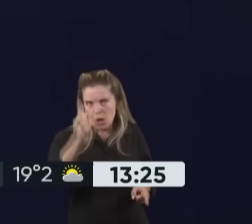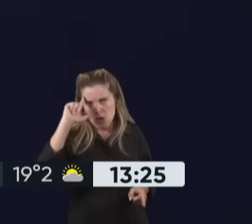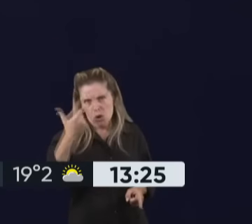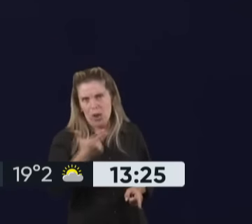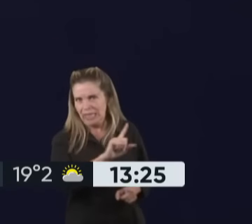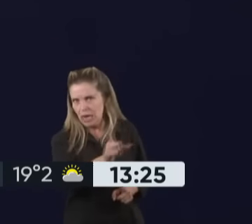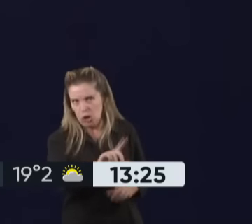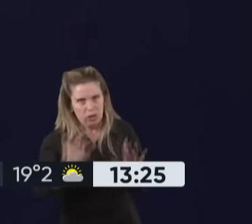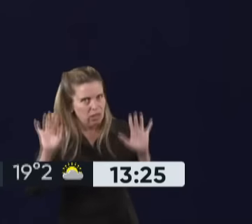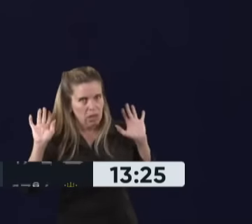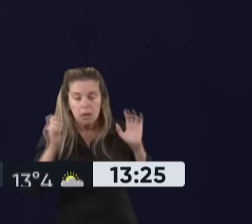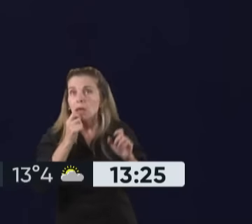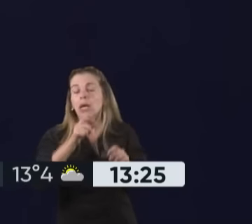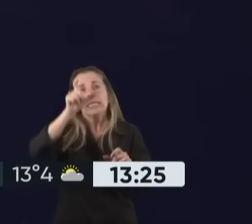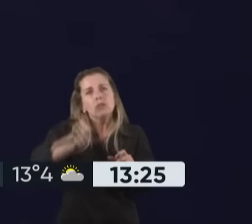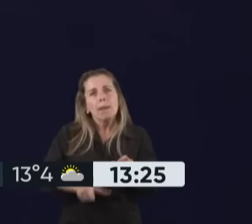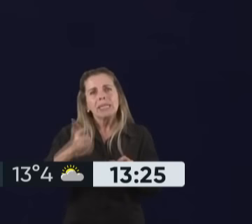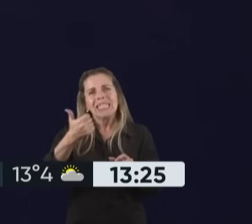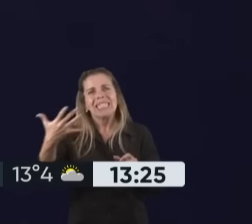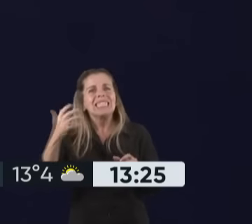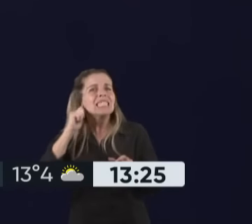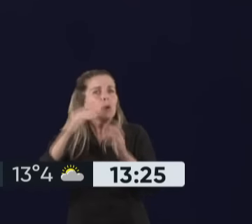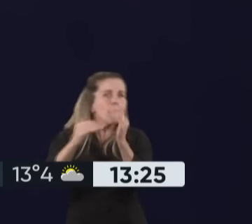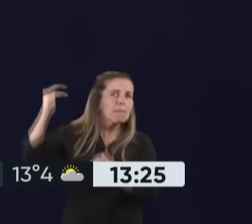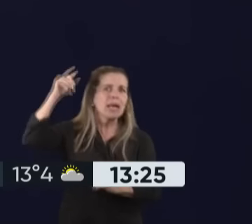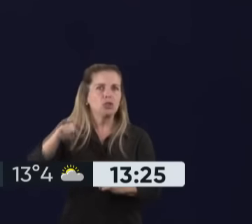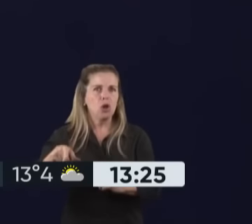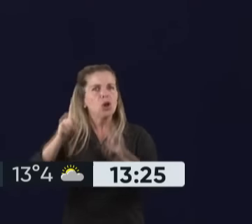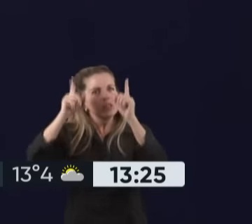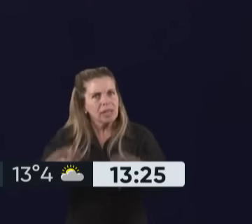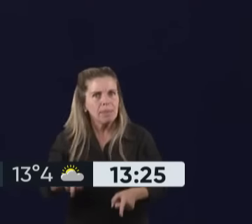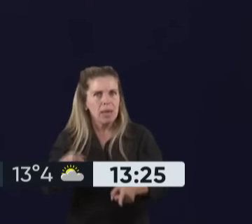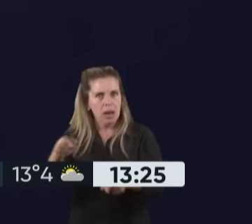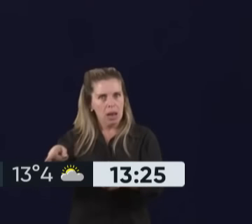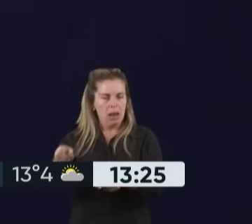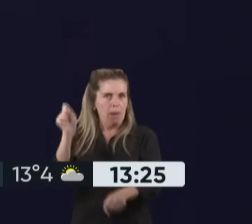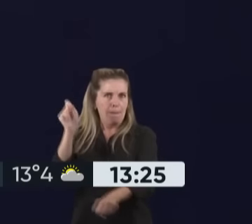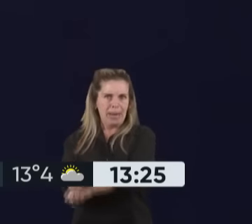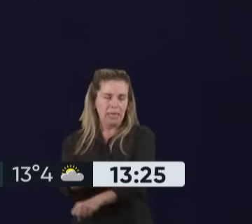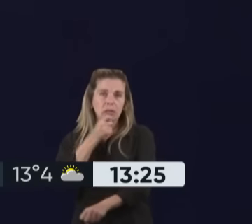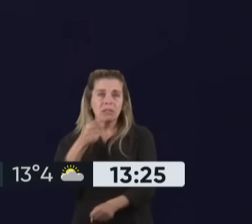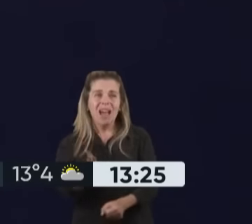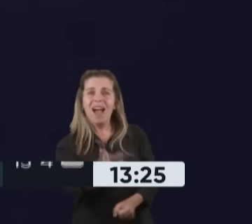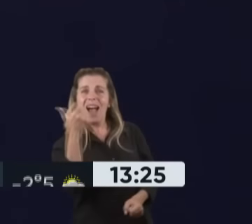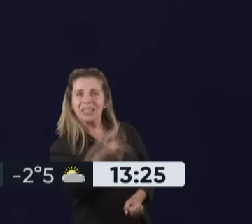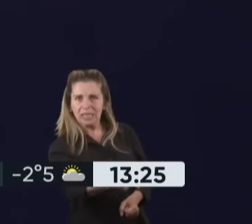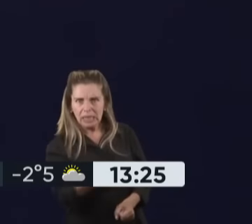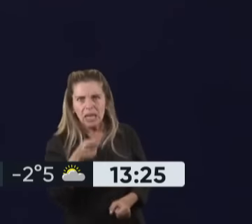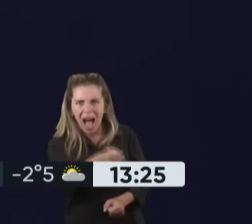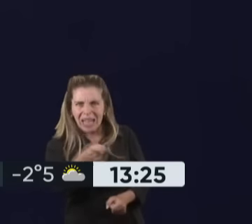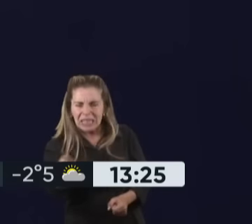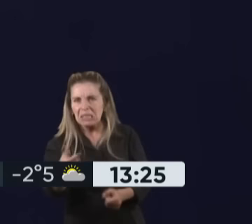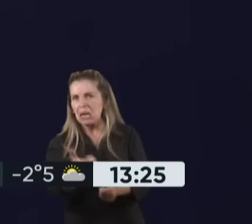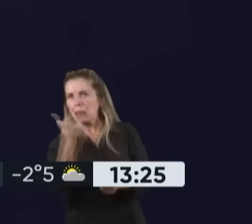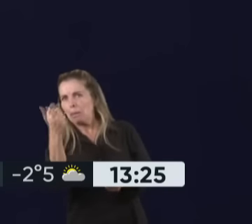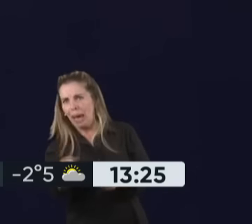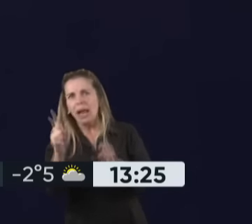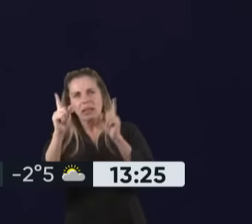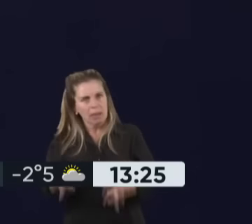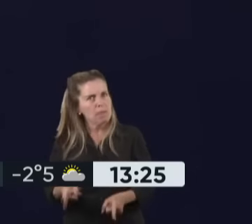de 65 años, va a ser agravante para la pena del homicidio agravado. Es decir, que en ese